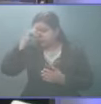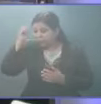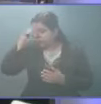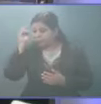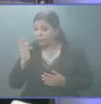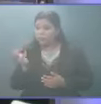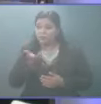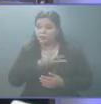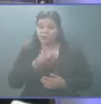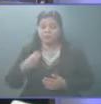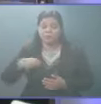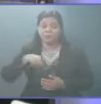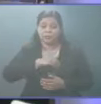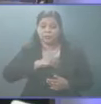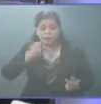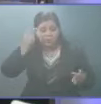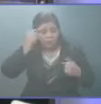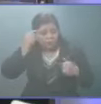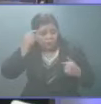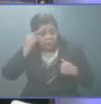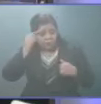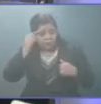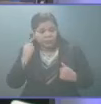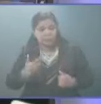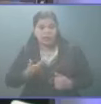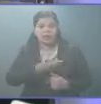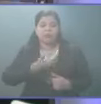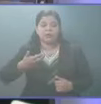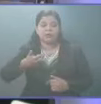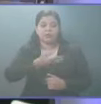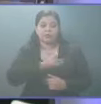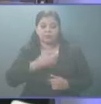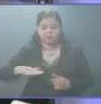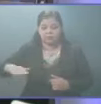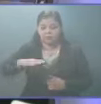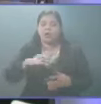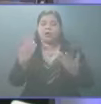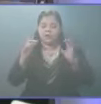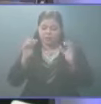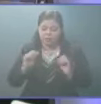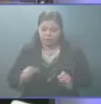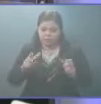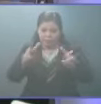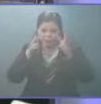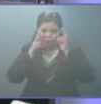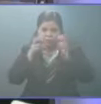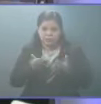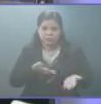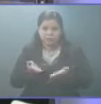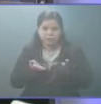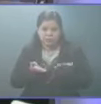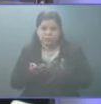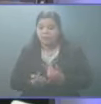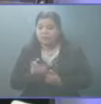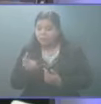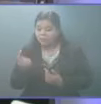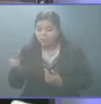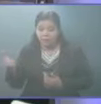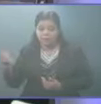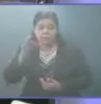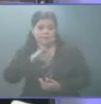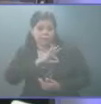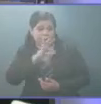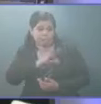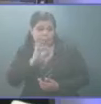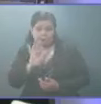nosotros como médicos tenemos que hacer conciencia dentro de nuestro gremio, precisamente para poder abrir los servicios y que la persona se beneficie y